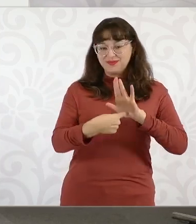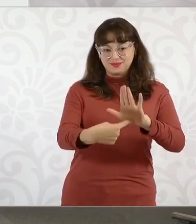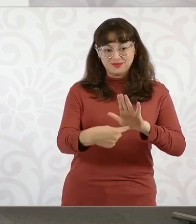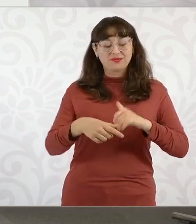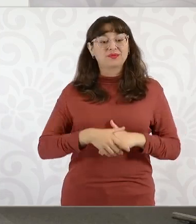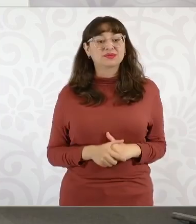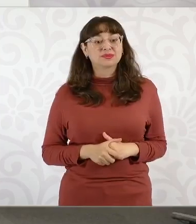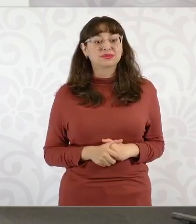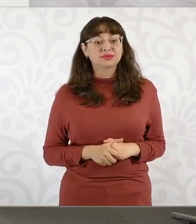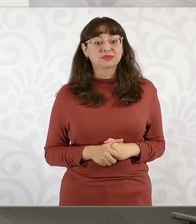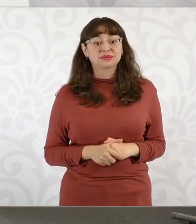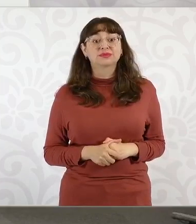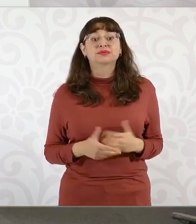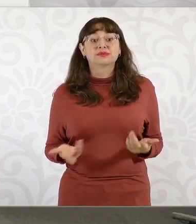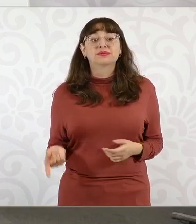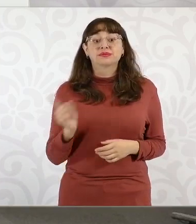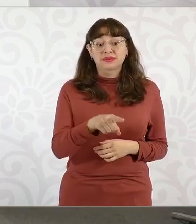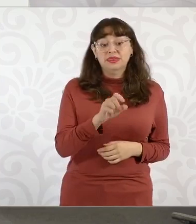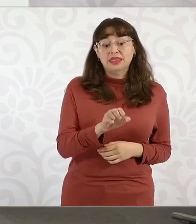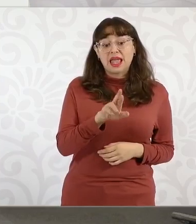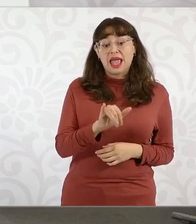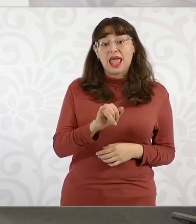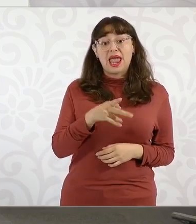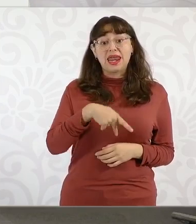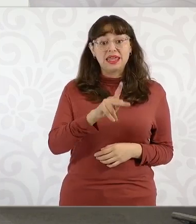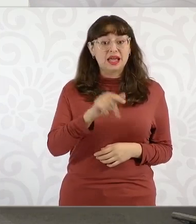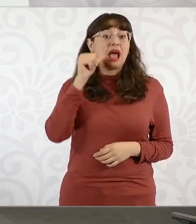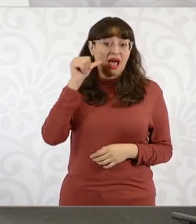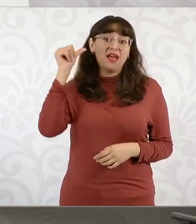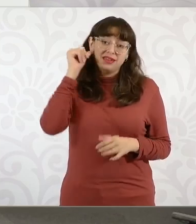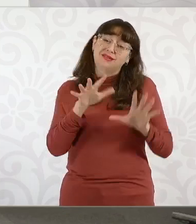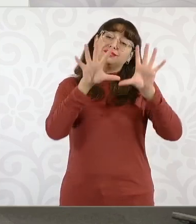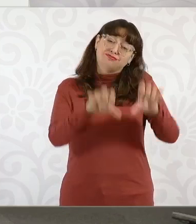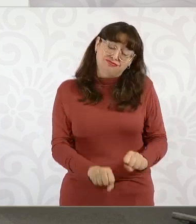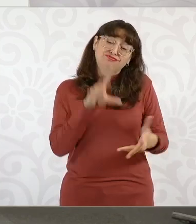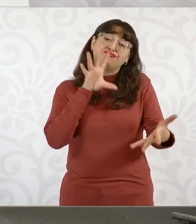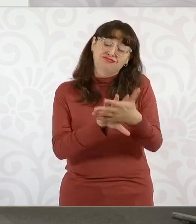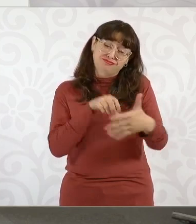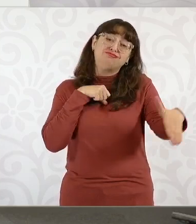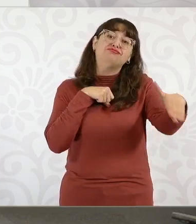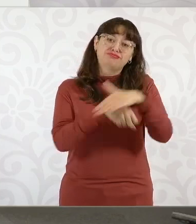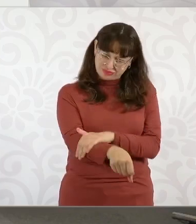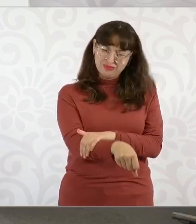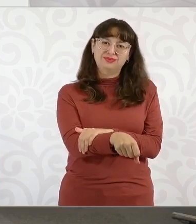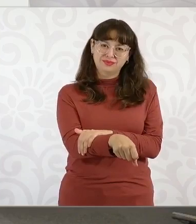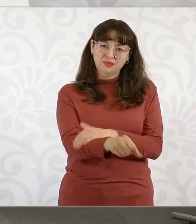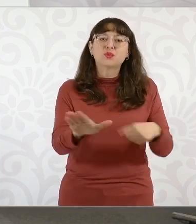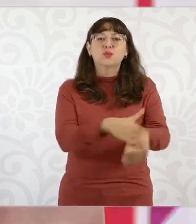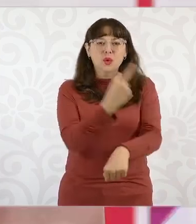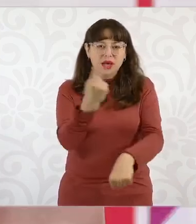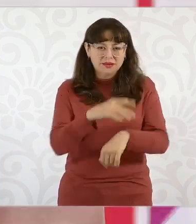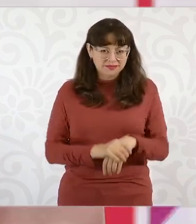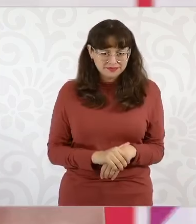Bueno, la persona del lado derecho es Cerimedo. Ayer fue detenido en Bolivia, acusado por